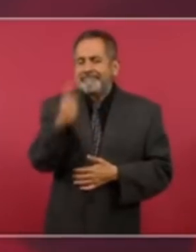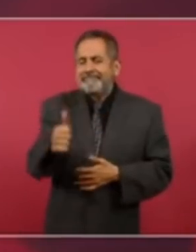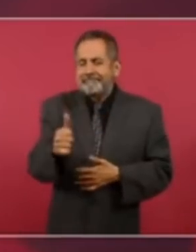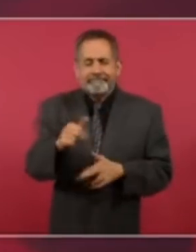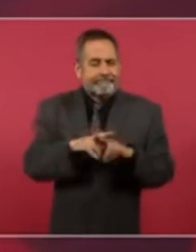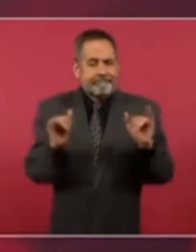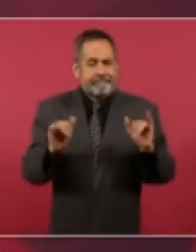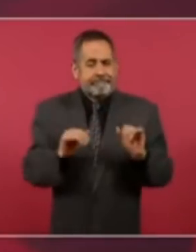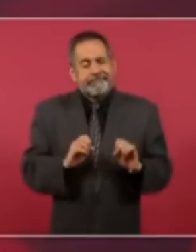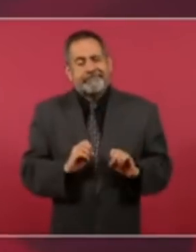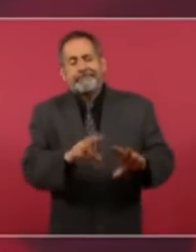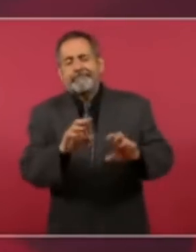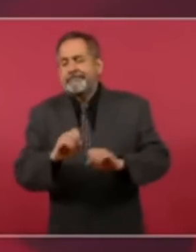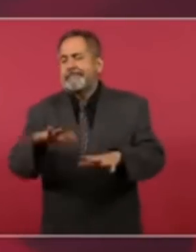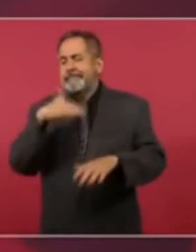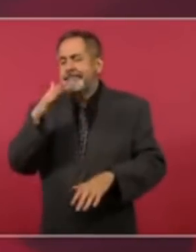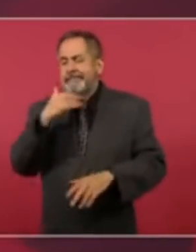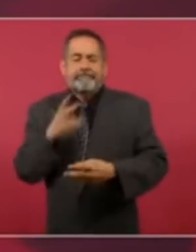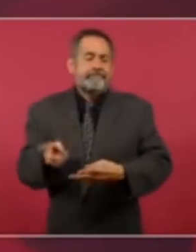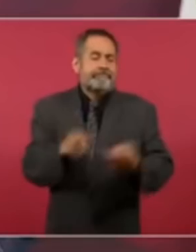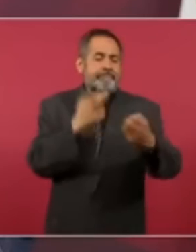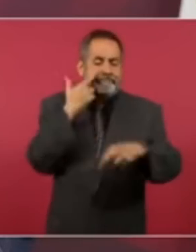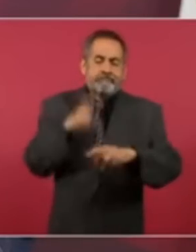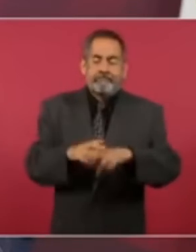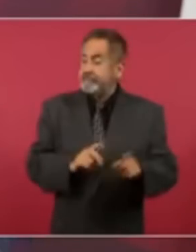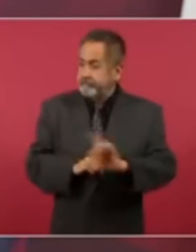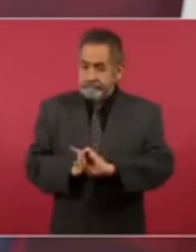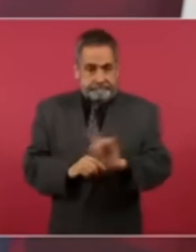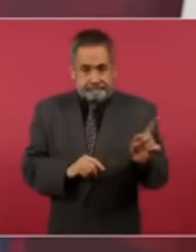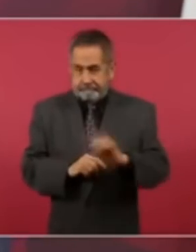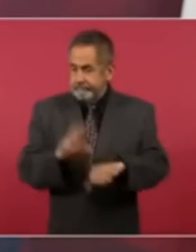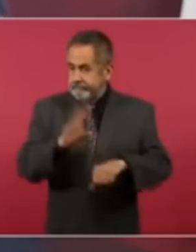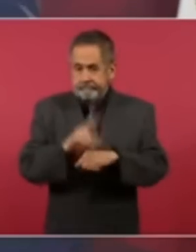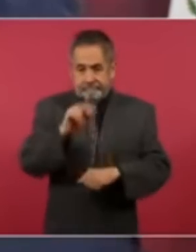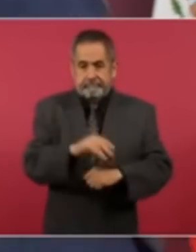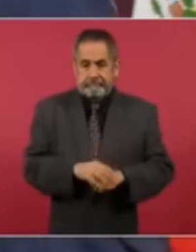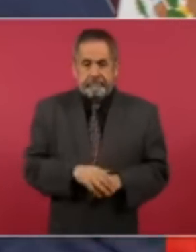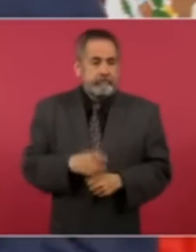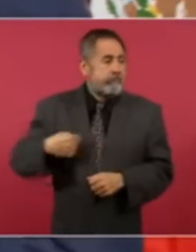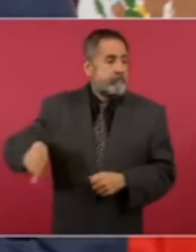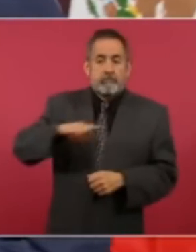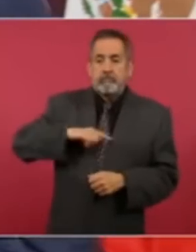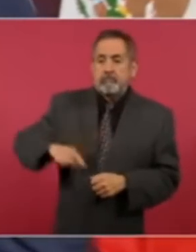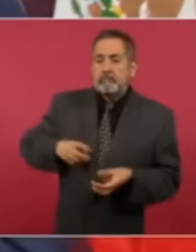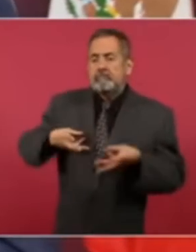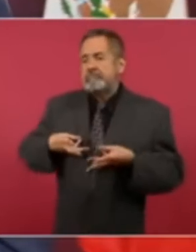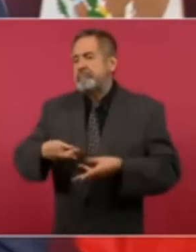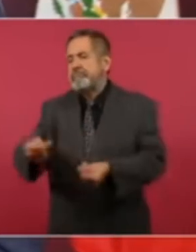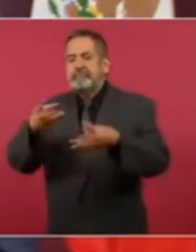porque no se permite el robo, porque no hay gastos superfluos.